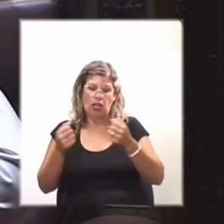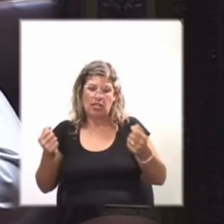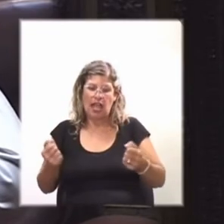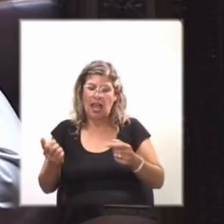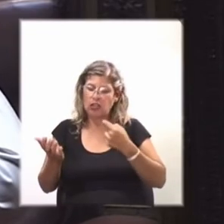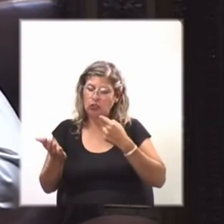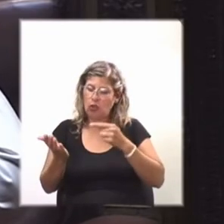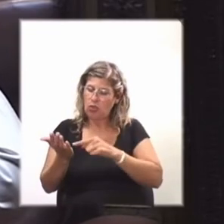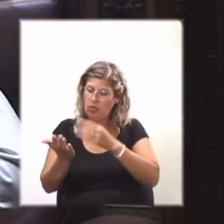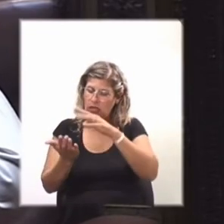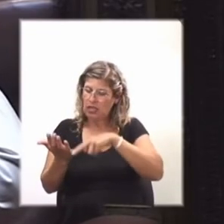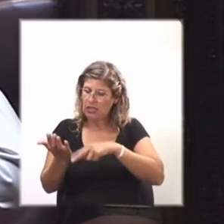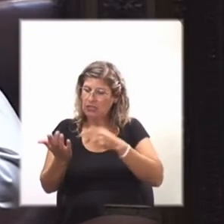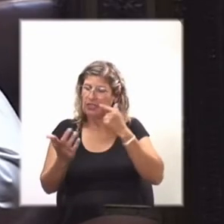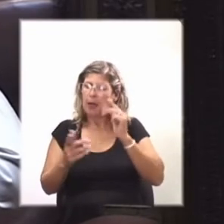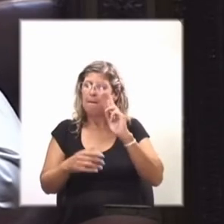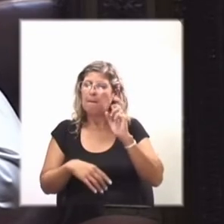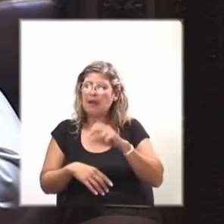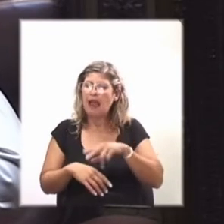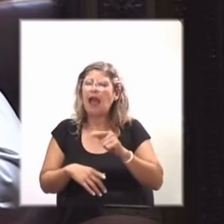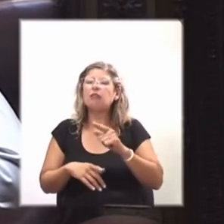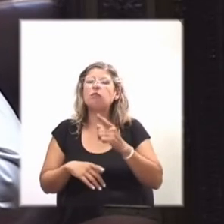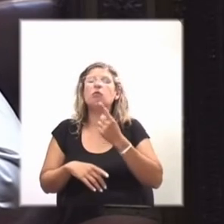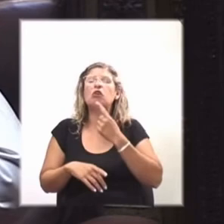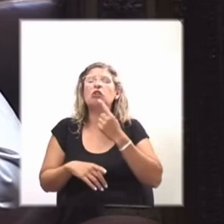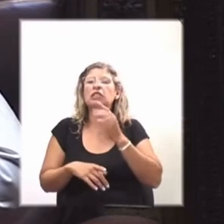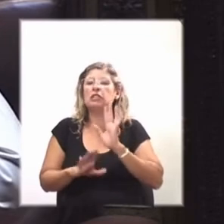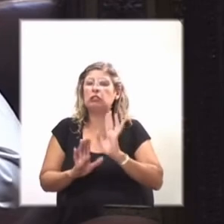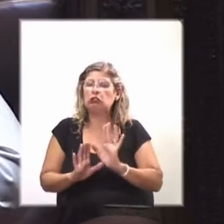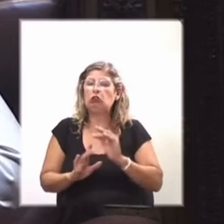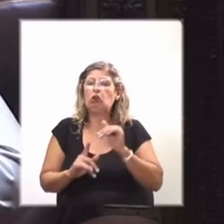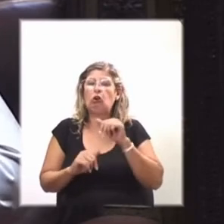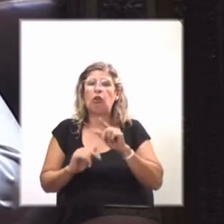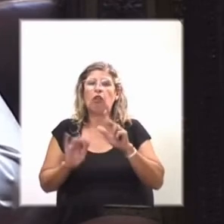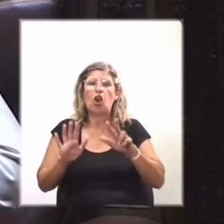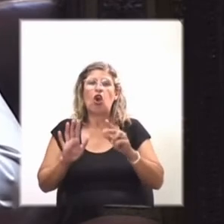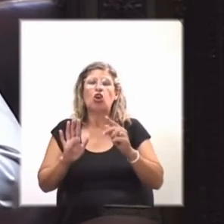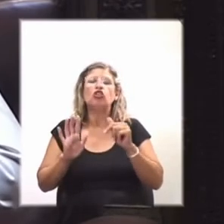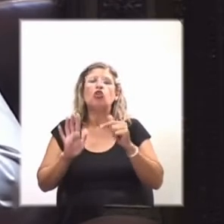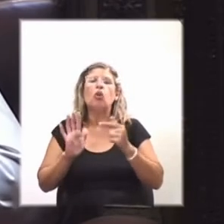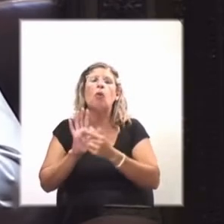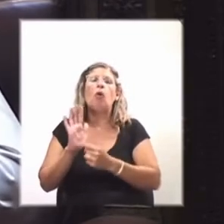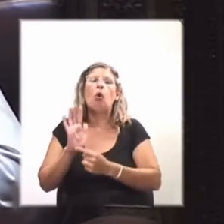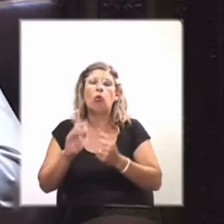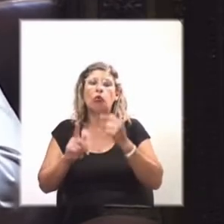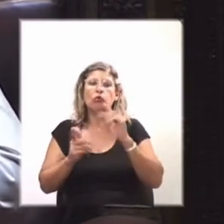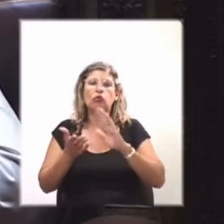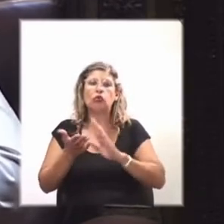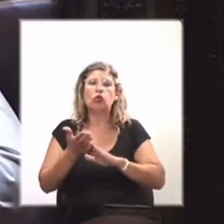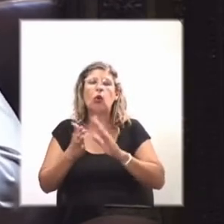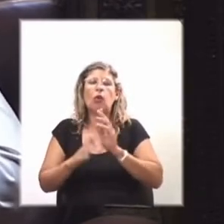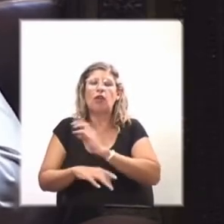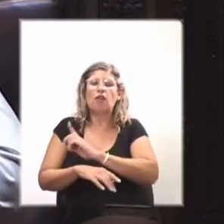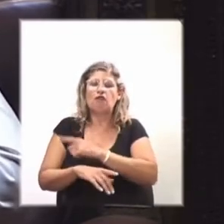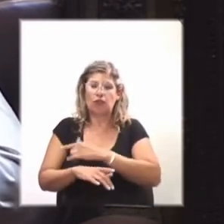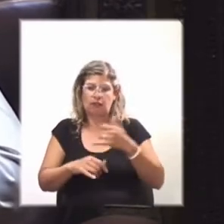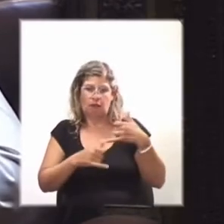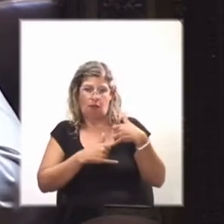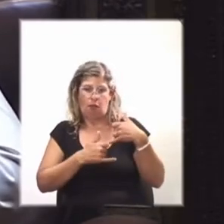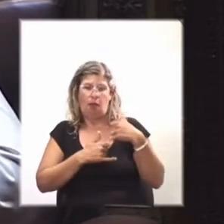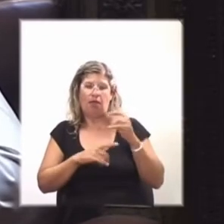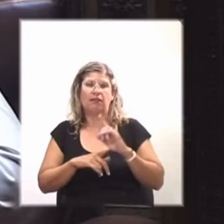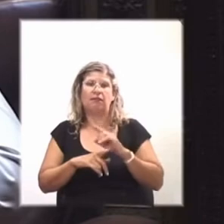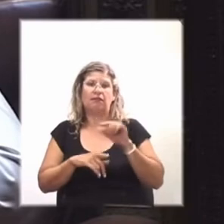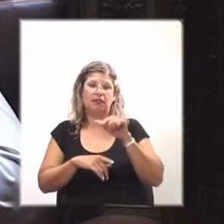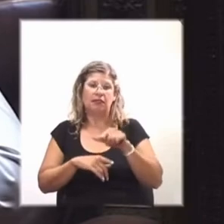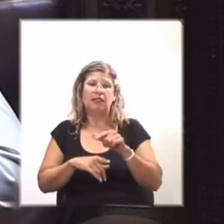un supuesto plan político de 8 puntos que refiere a la interna de las Fuerzas Armadas. En estos